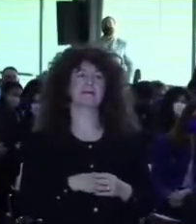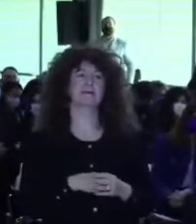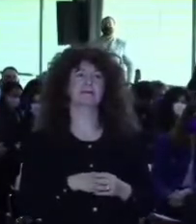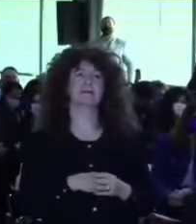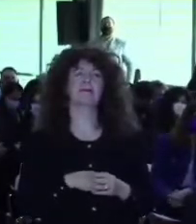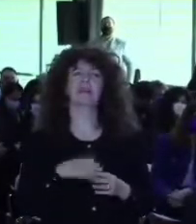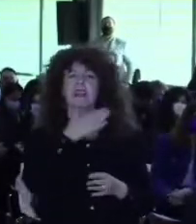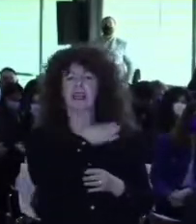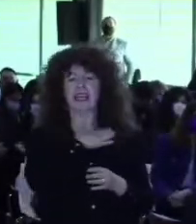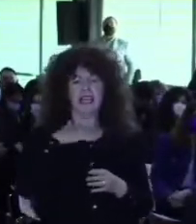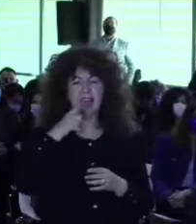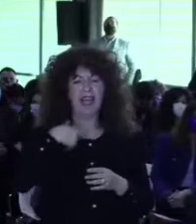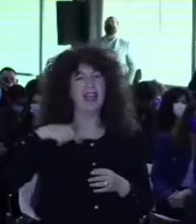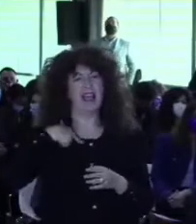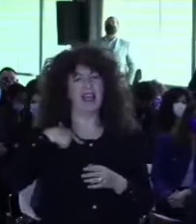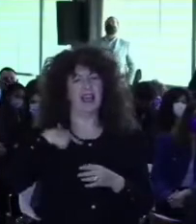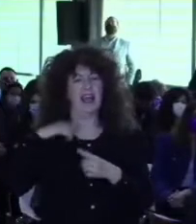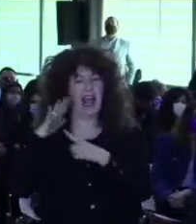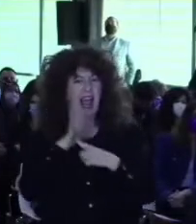Nos quieren aislada,